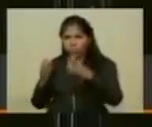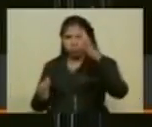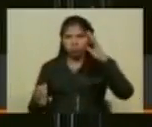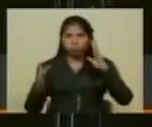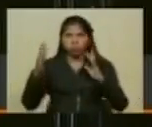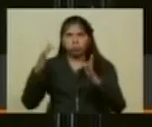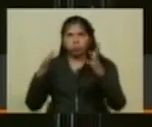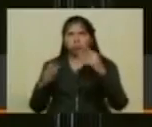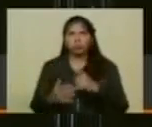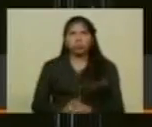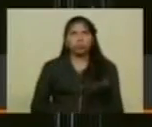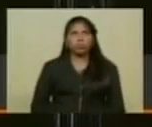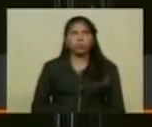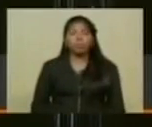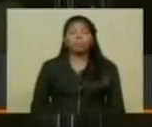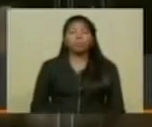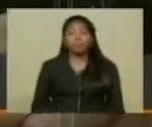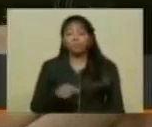políticos y de poder.